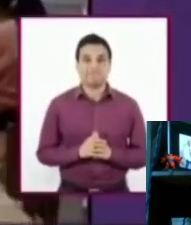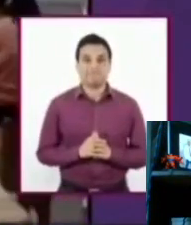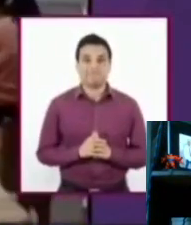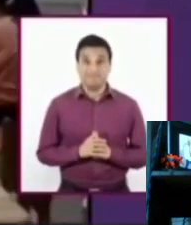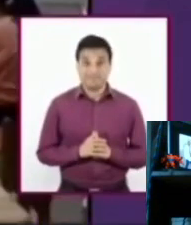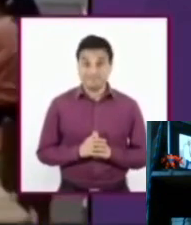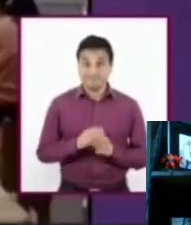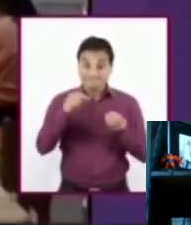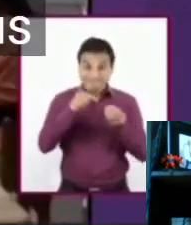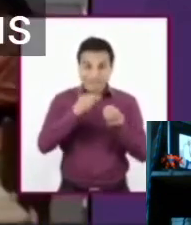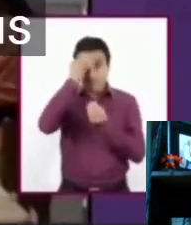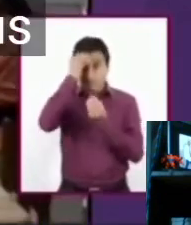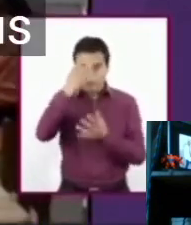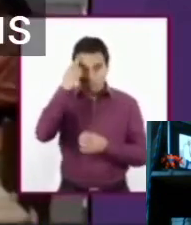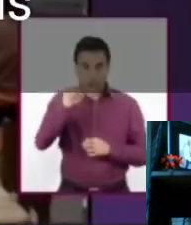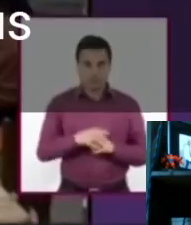desde meses